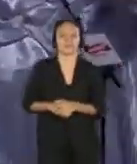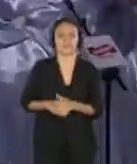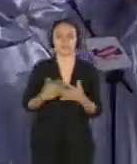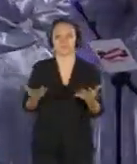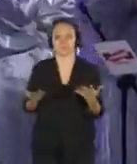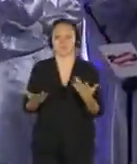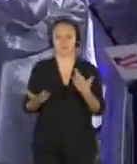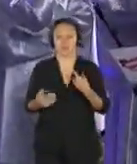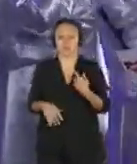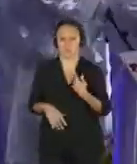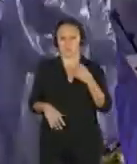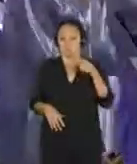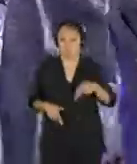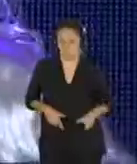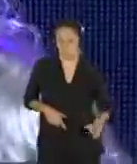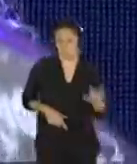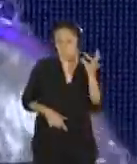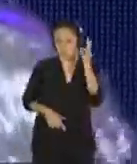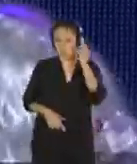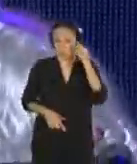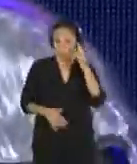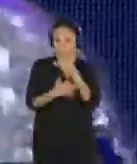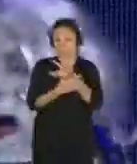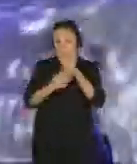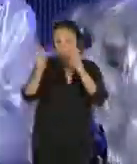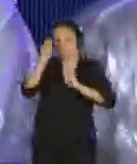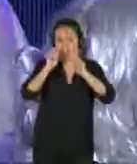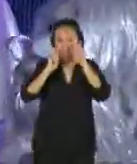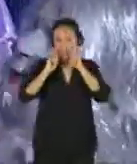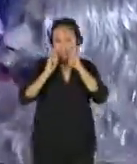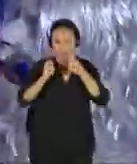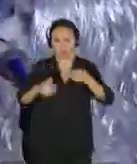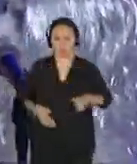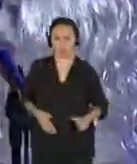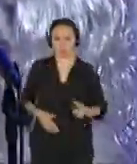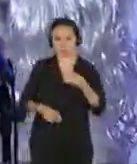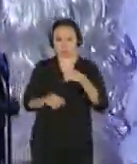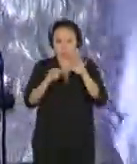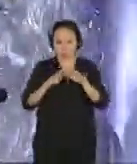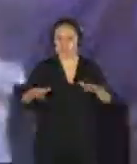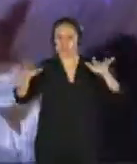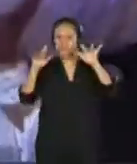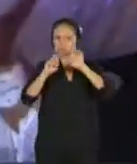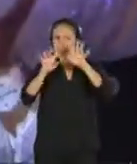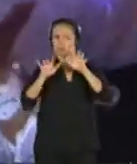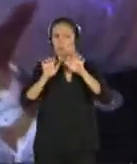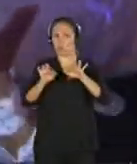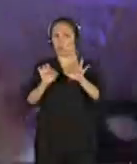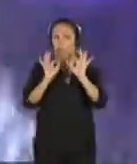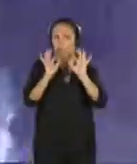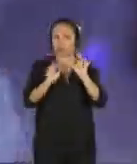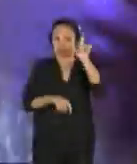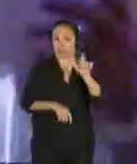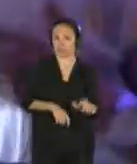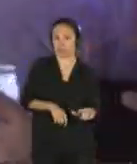¿Era mi nuera María Magdalena o no era mi nuera María Magdalena? ¿Era un misterio María Magdalena?